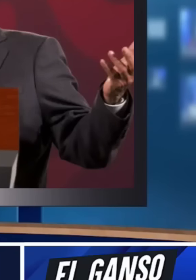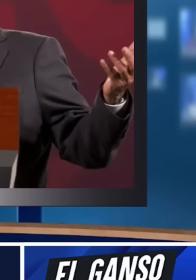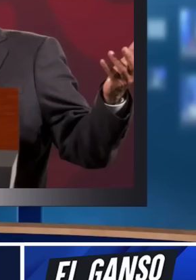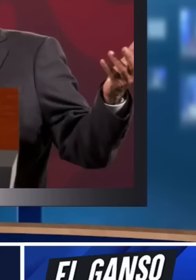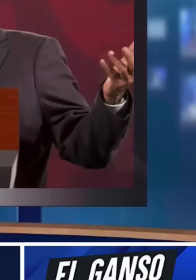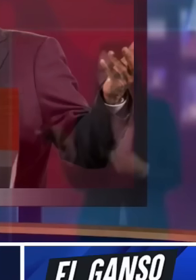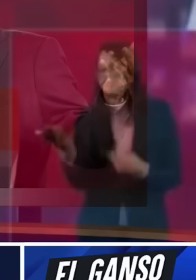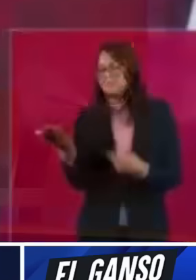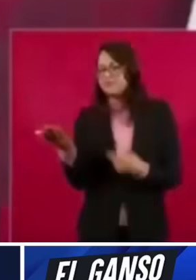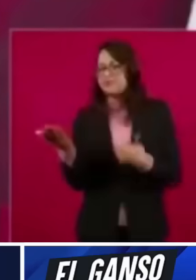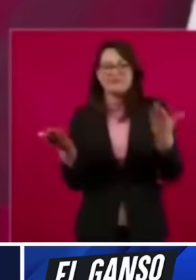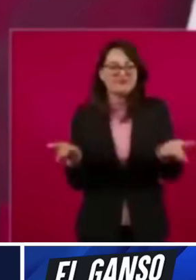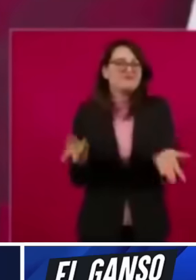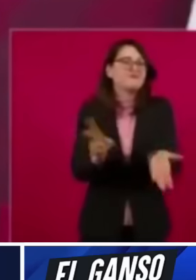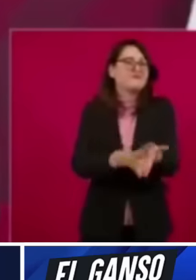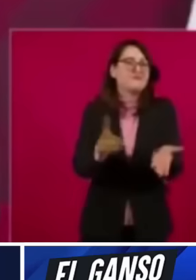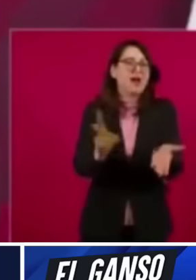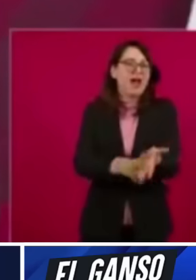tema. Vamos a ver.